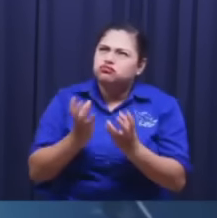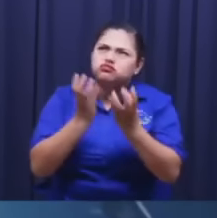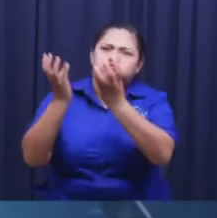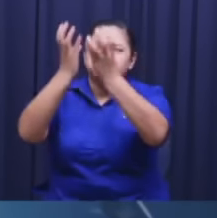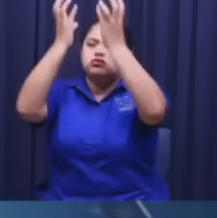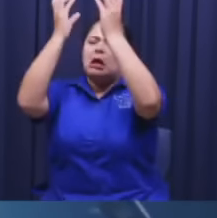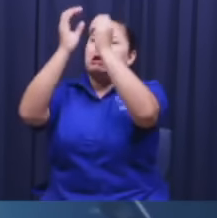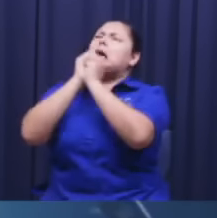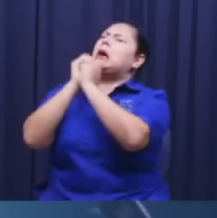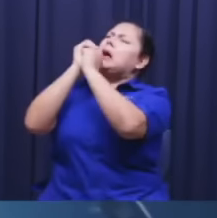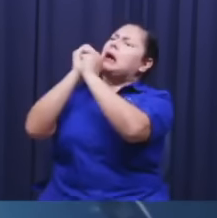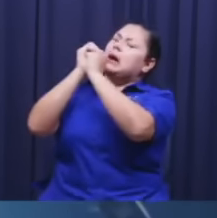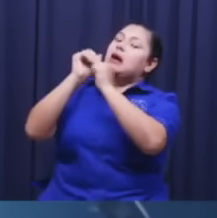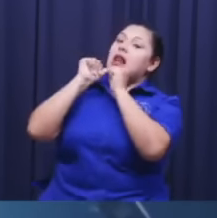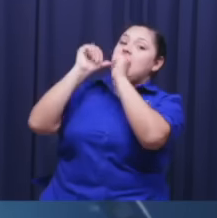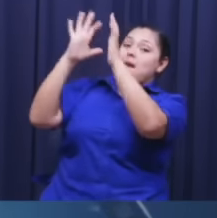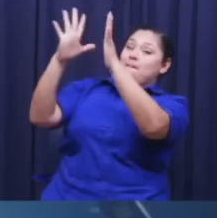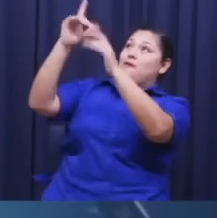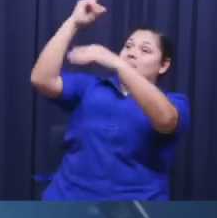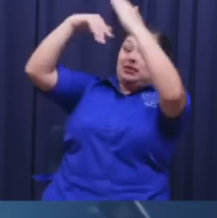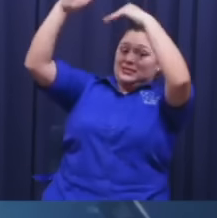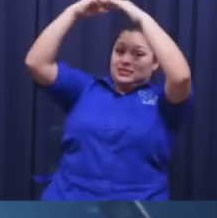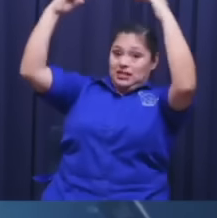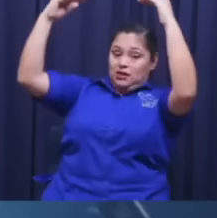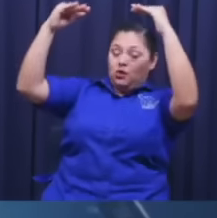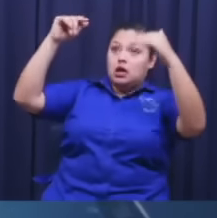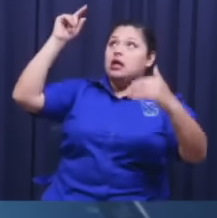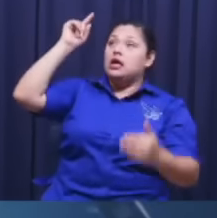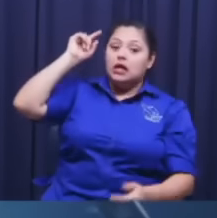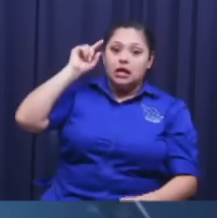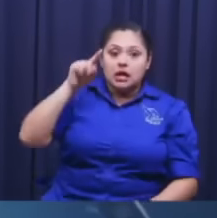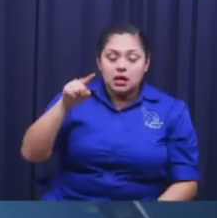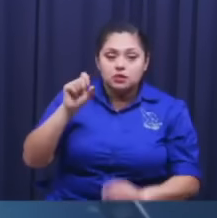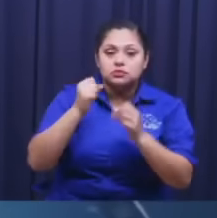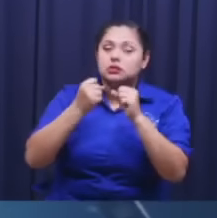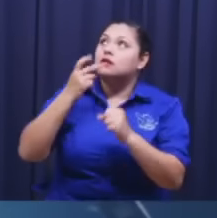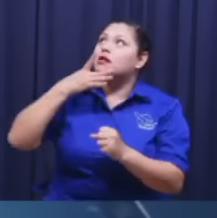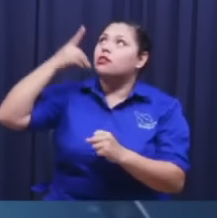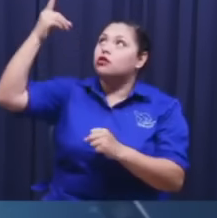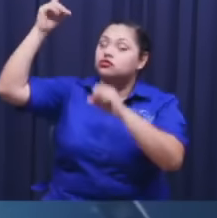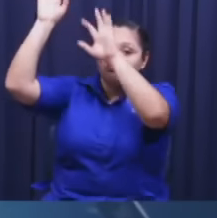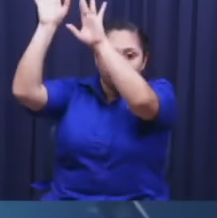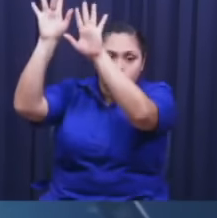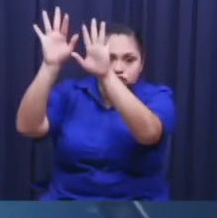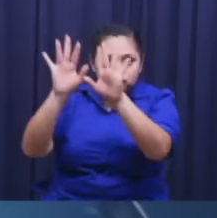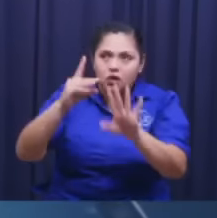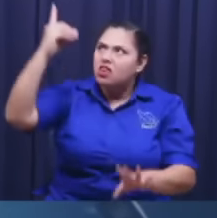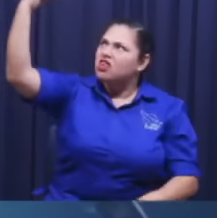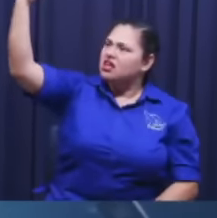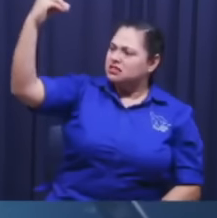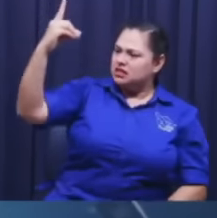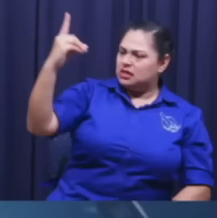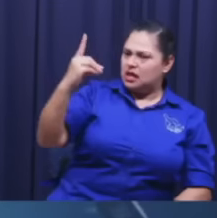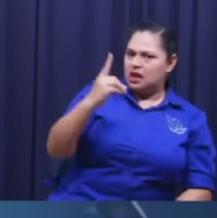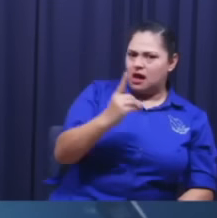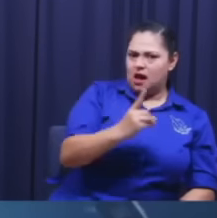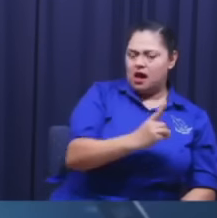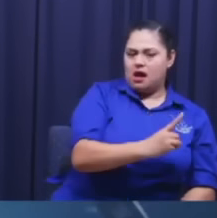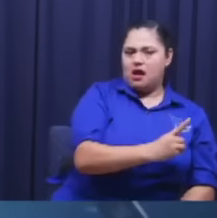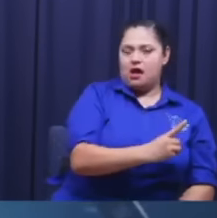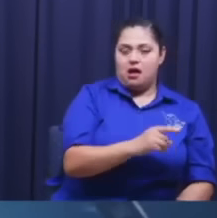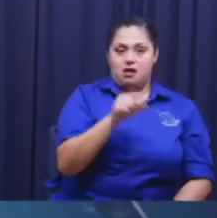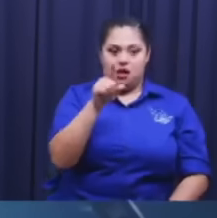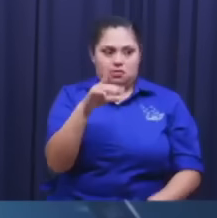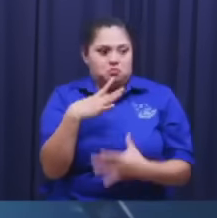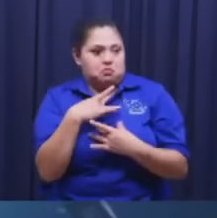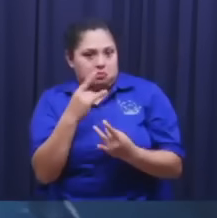cielo, y eso hizo que el Señor descendiera. Es interesante, ¿sí?, que